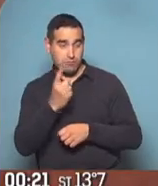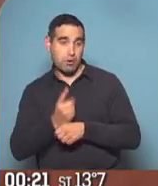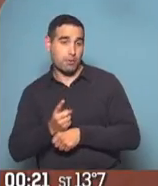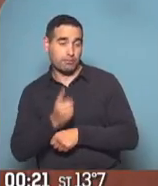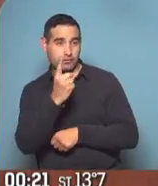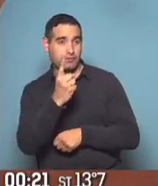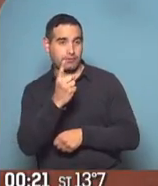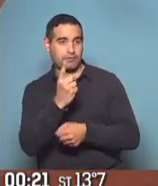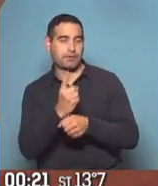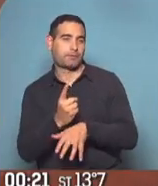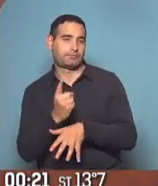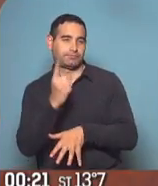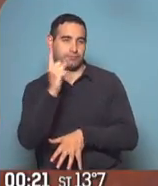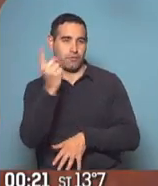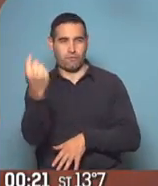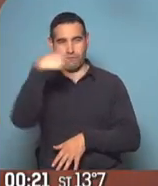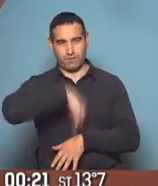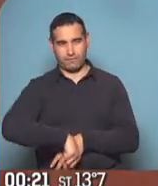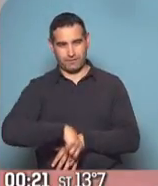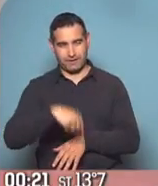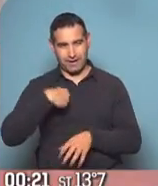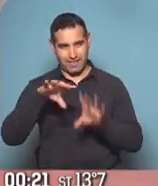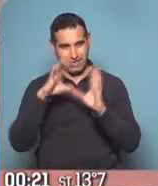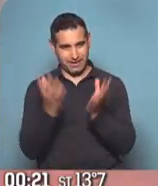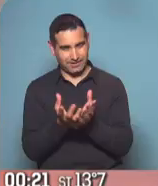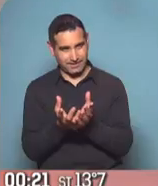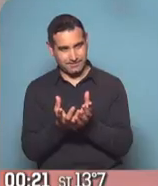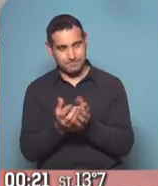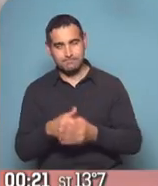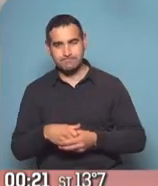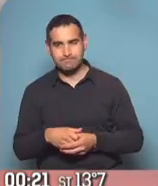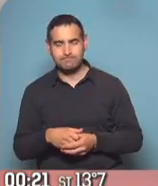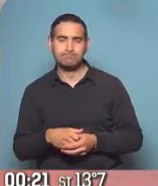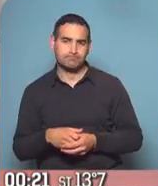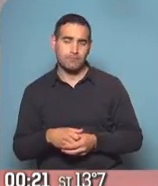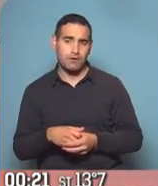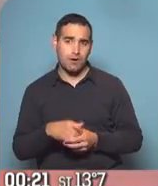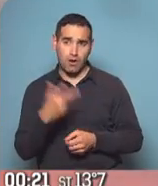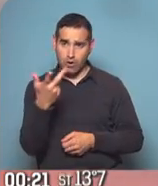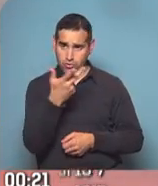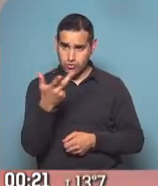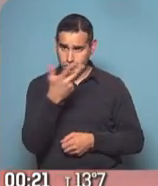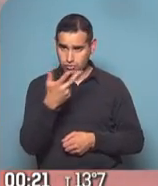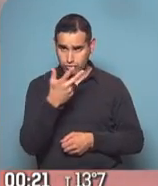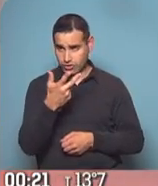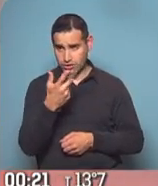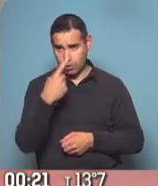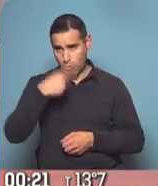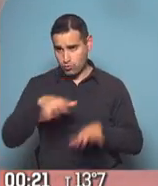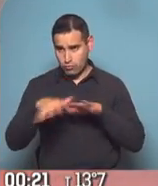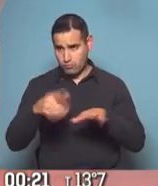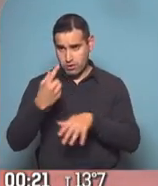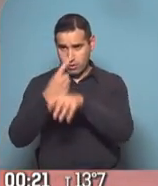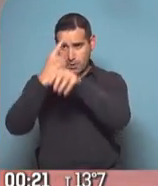impulsa para el retorno a la tierra y ese esos tanques se desprenden a último hombre